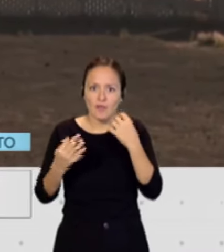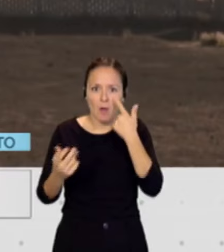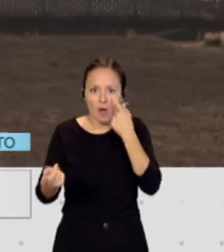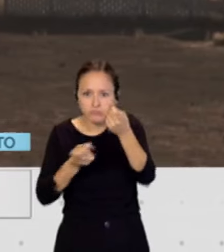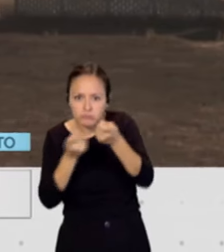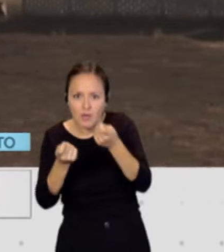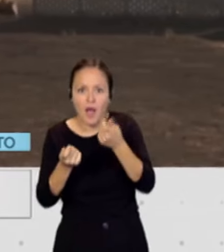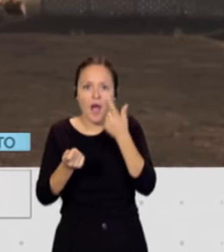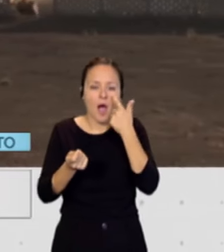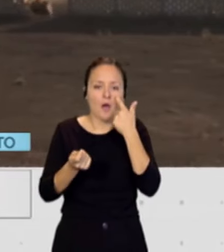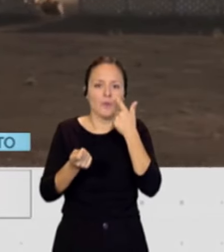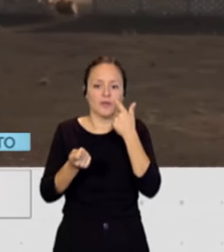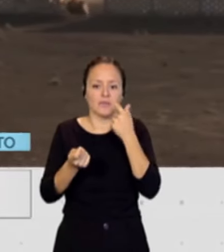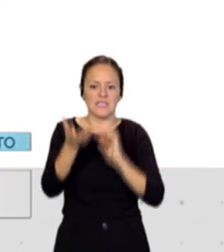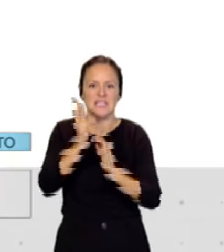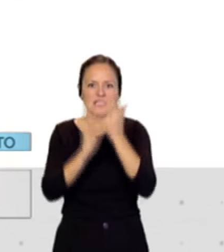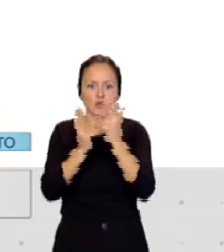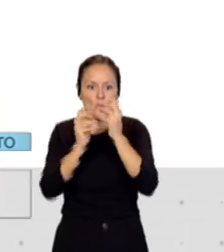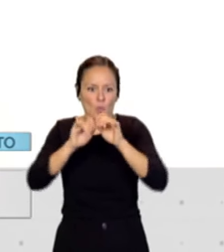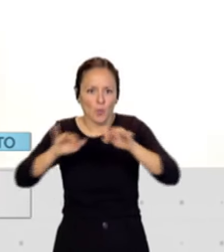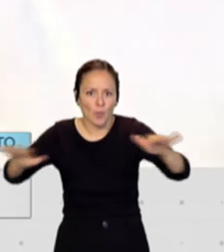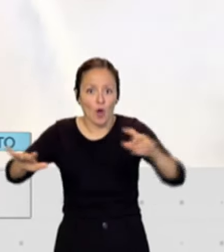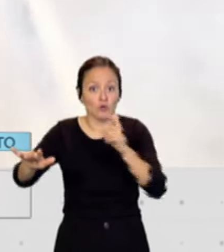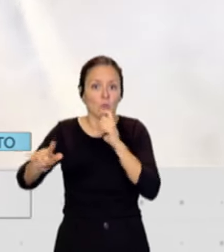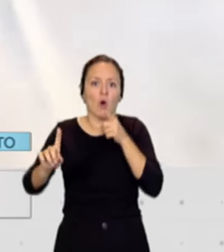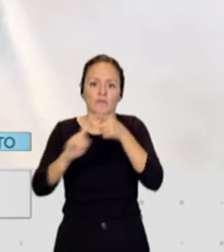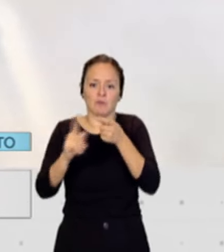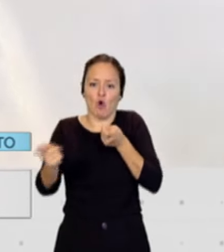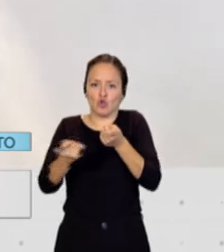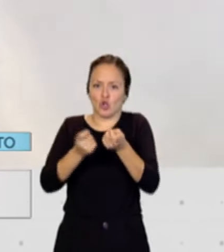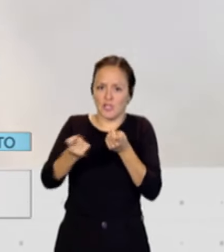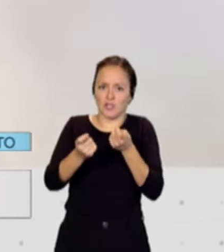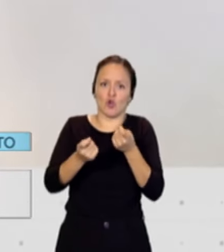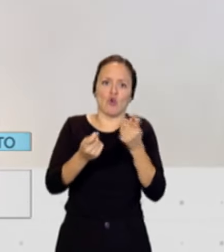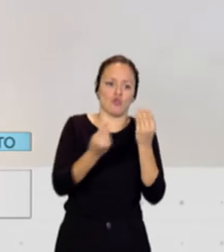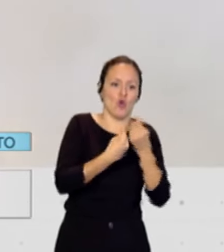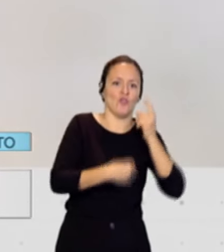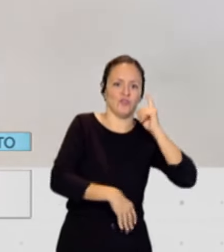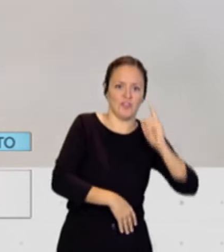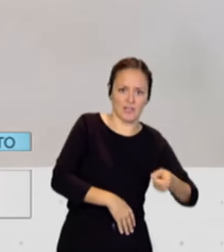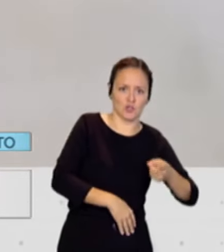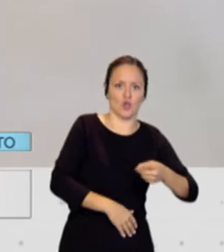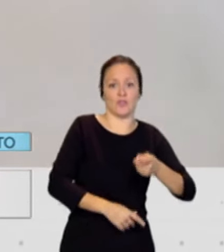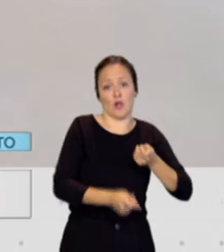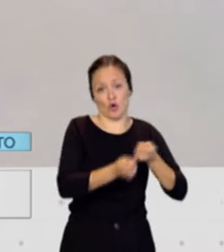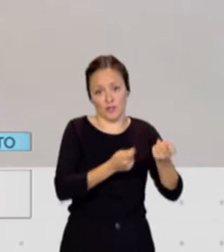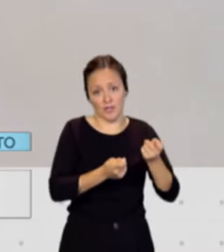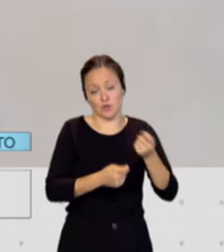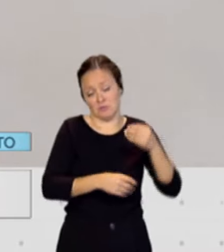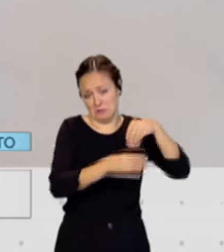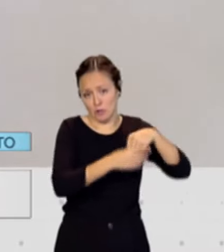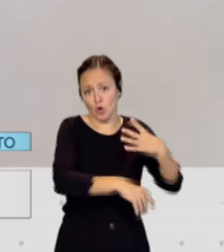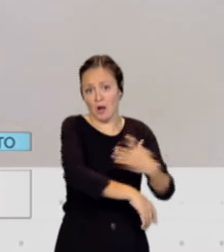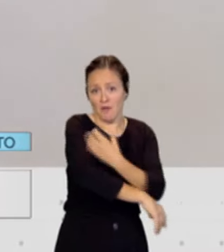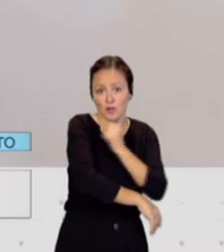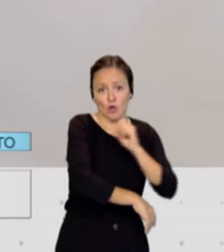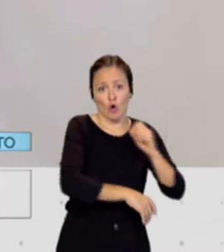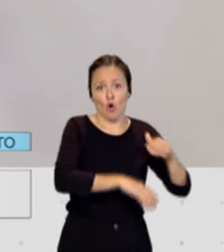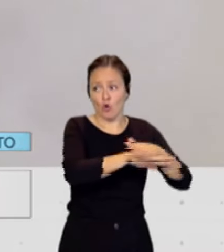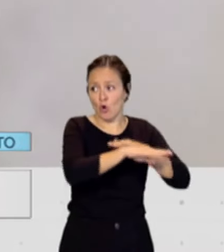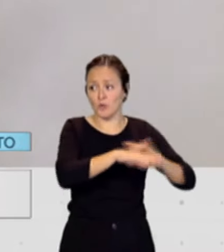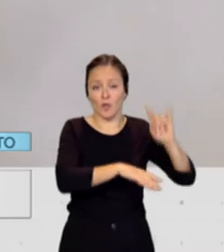de desarrollo del incendio para poder actuar coordinadamente con la dirección de coordinación en este caso del Cabildo o del gobierno de Canarias